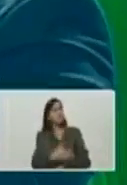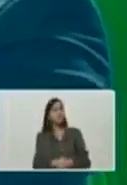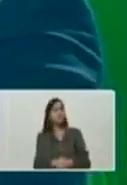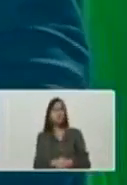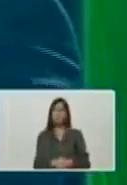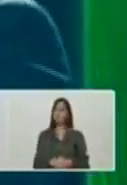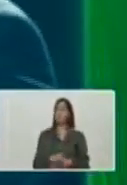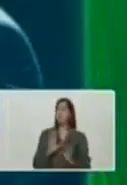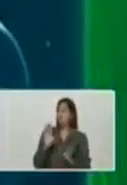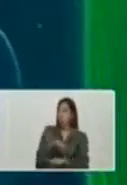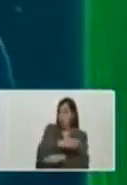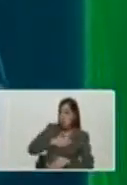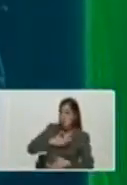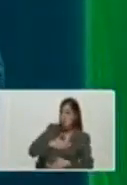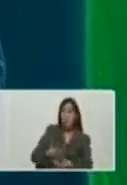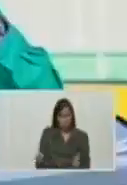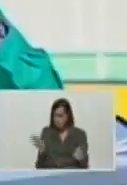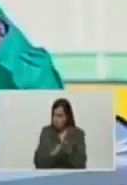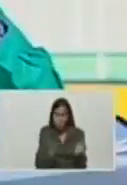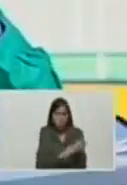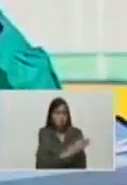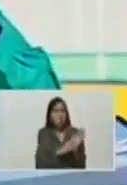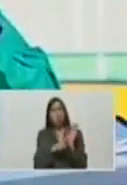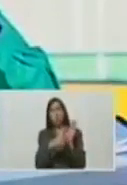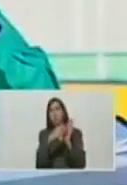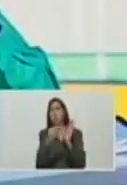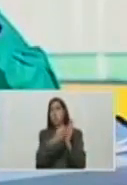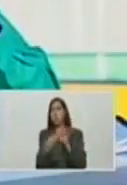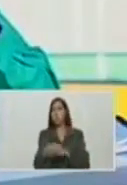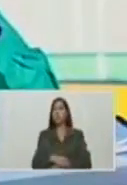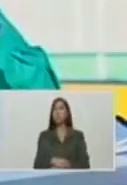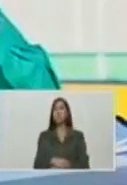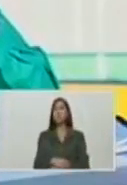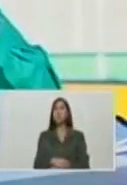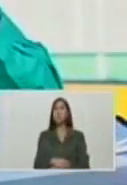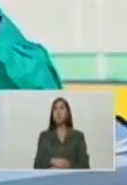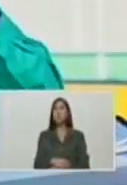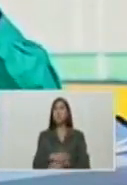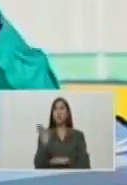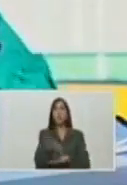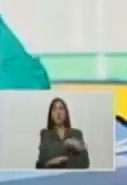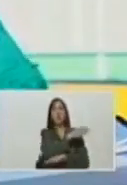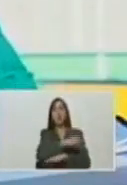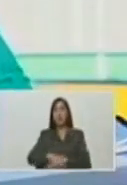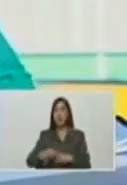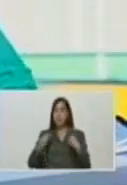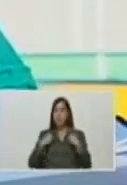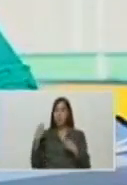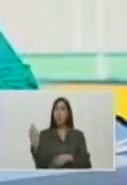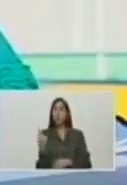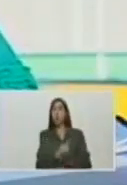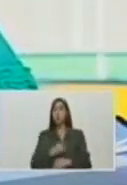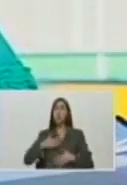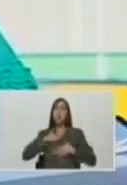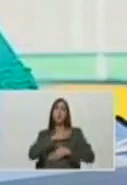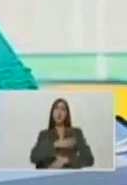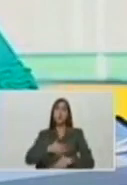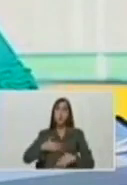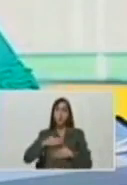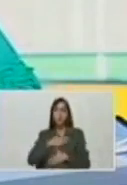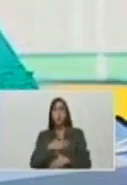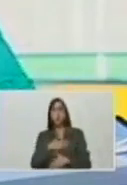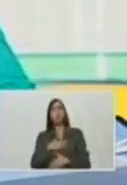un clásico. Otra vez, como vamos a cantar entre la los dos. La vida es una sola y hay que disfrutarla y hay que